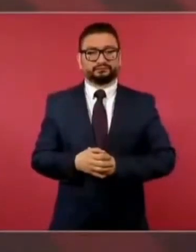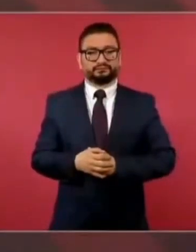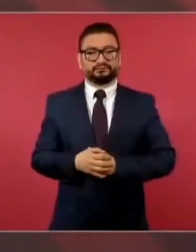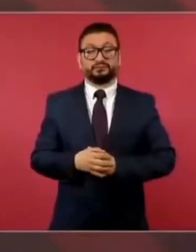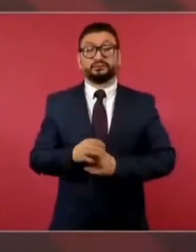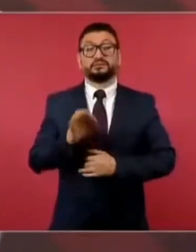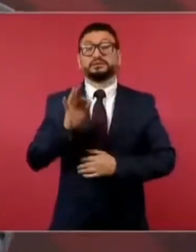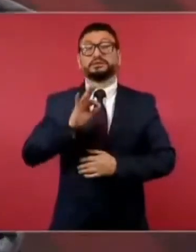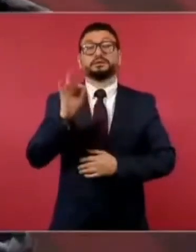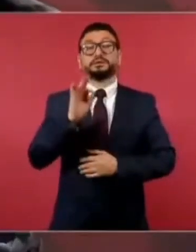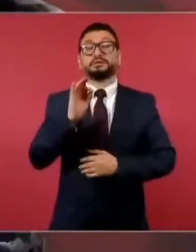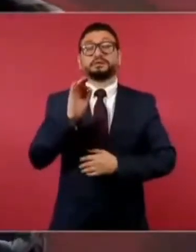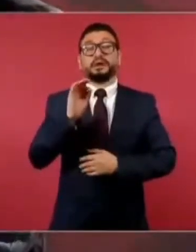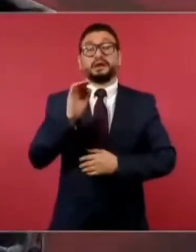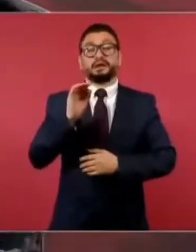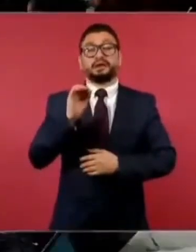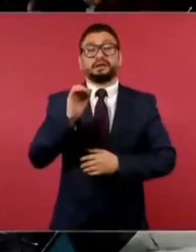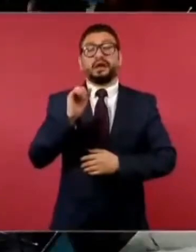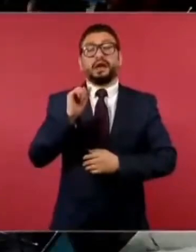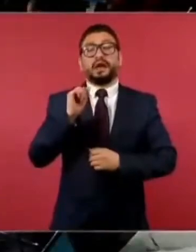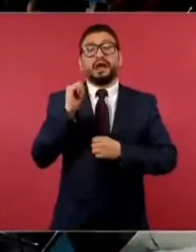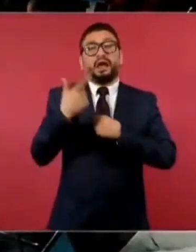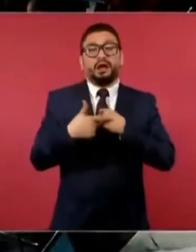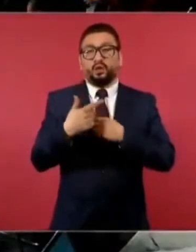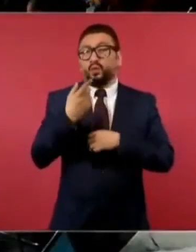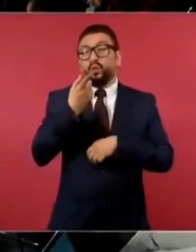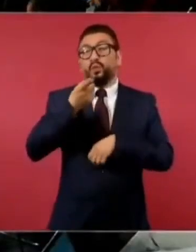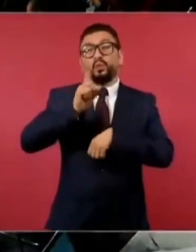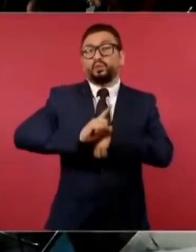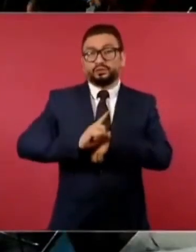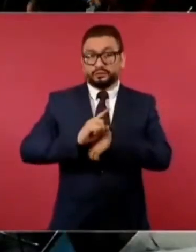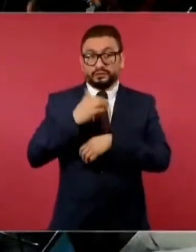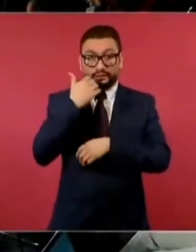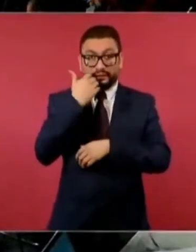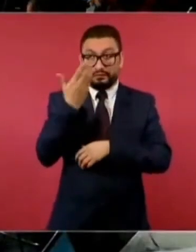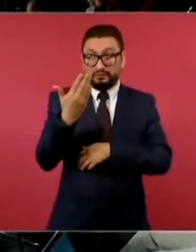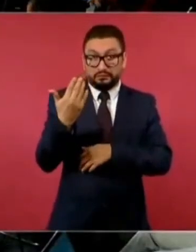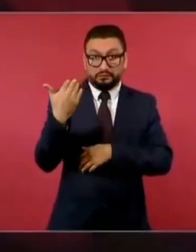algún día quiere verme, claro